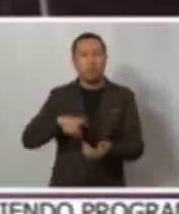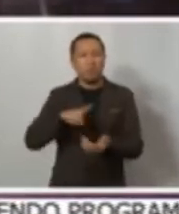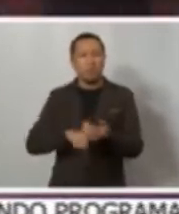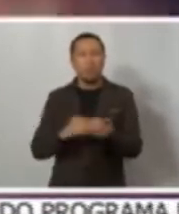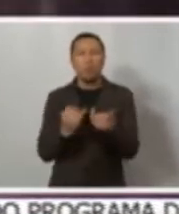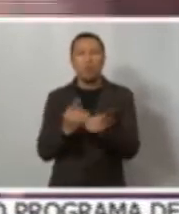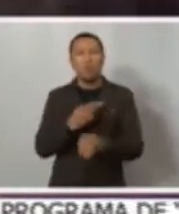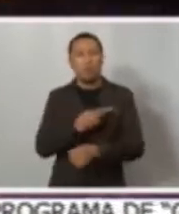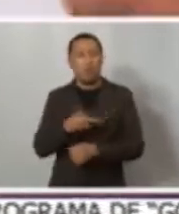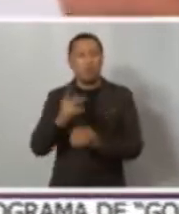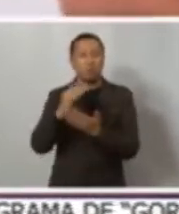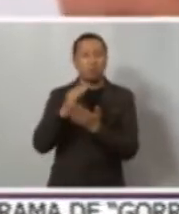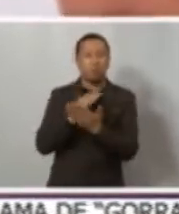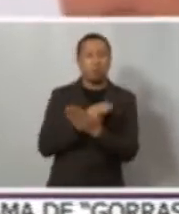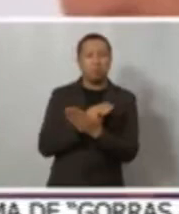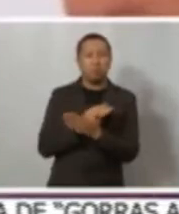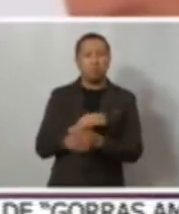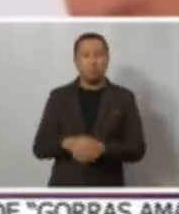pobreza.